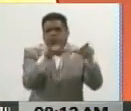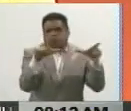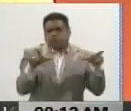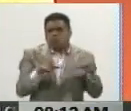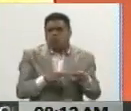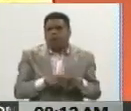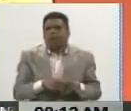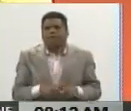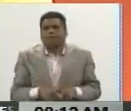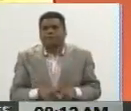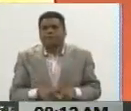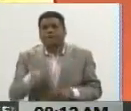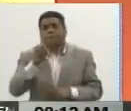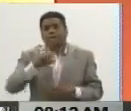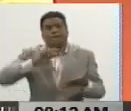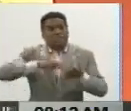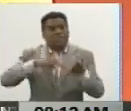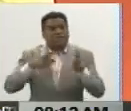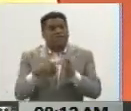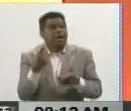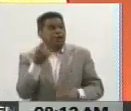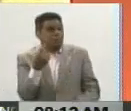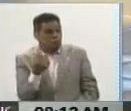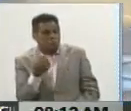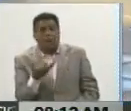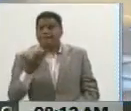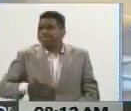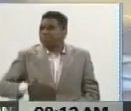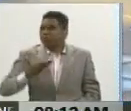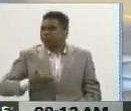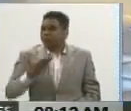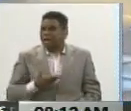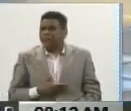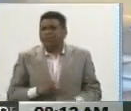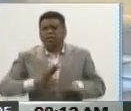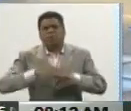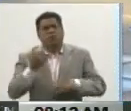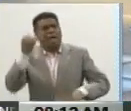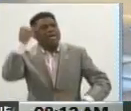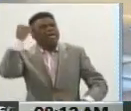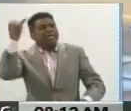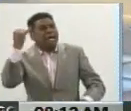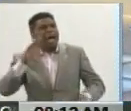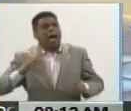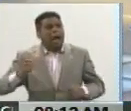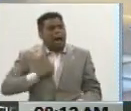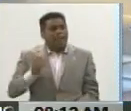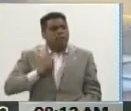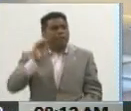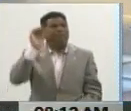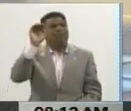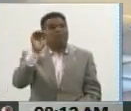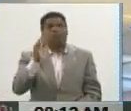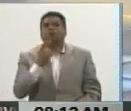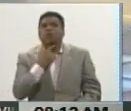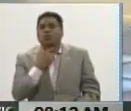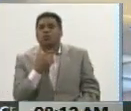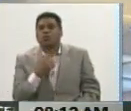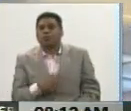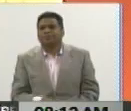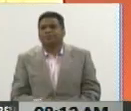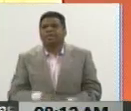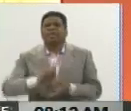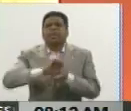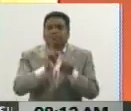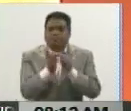esto significa una actividad económica muy importante, porque la idea es que eso permita también o pueda ser aprovechado en un futuro y repuesto. Es decir,